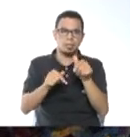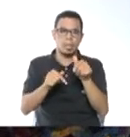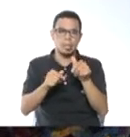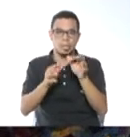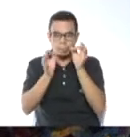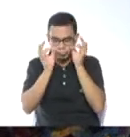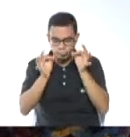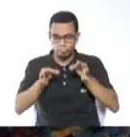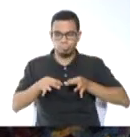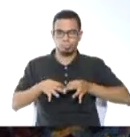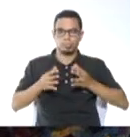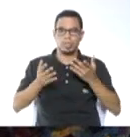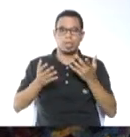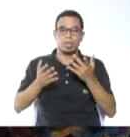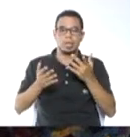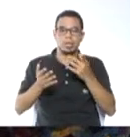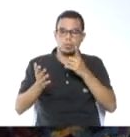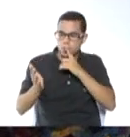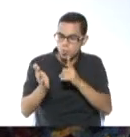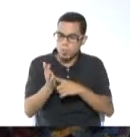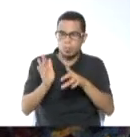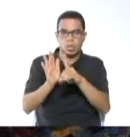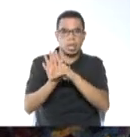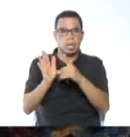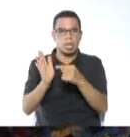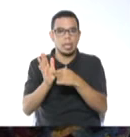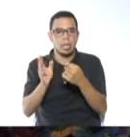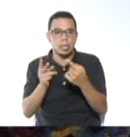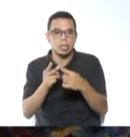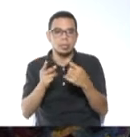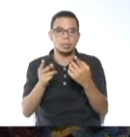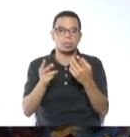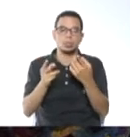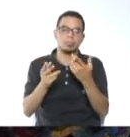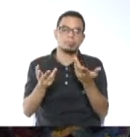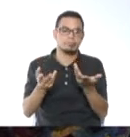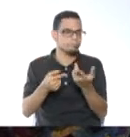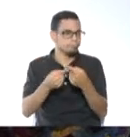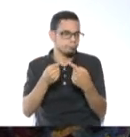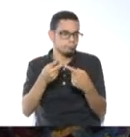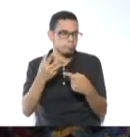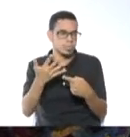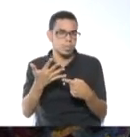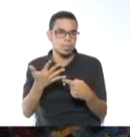reivindicación de nuestros derechos, en el disfrute de nuestros derechos, en el goce de nuestros derechos. Estamos